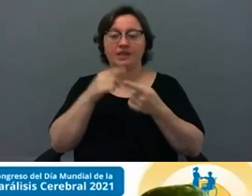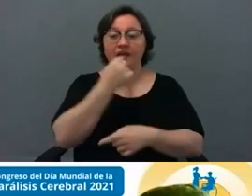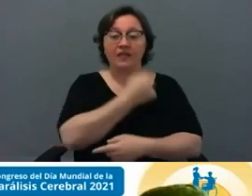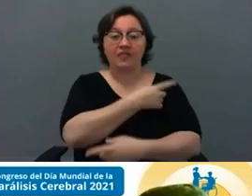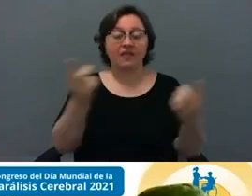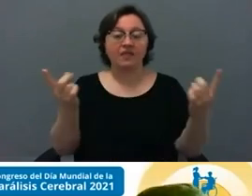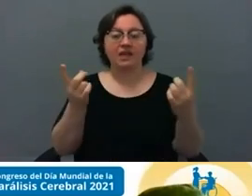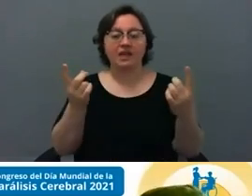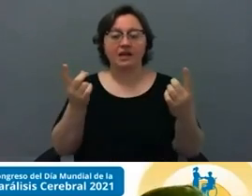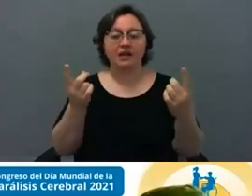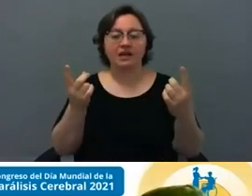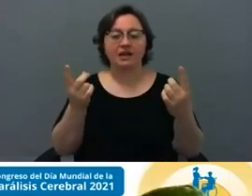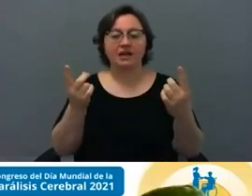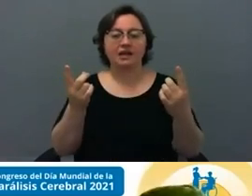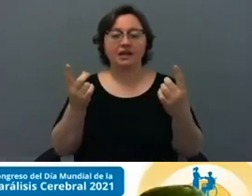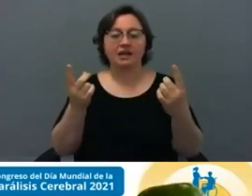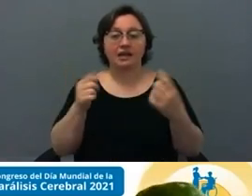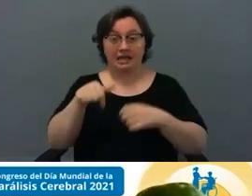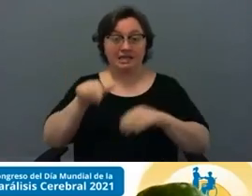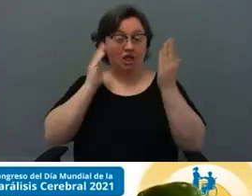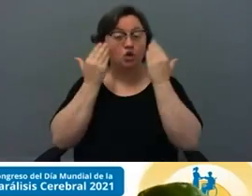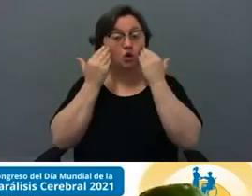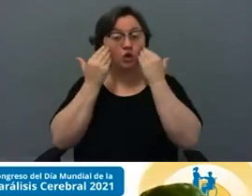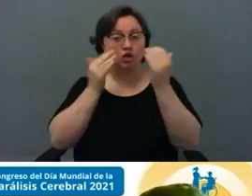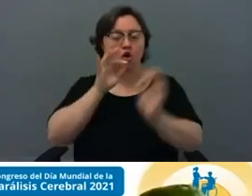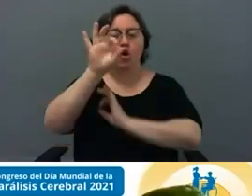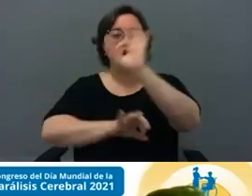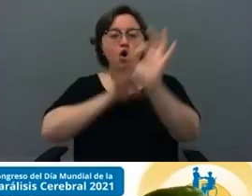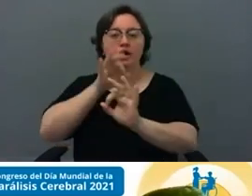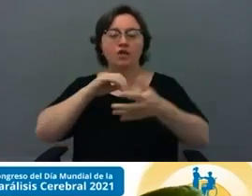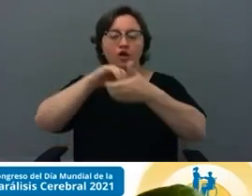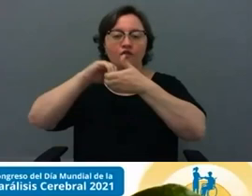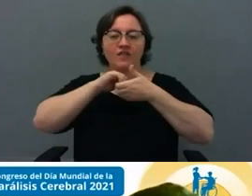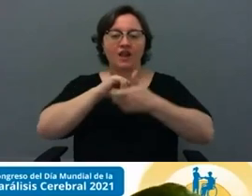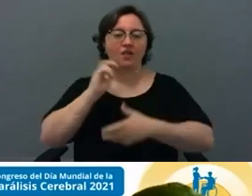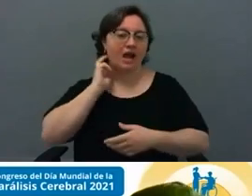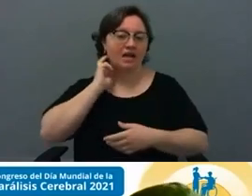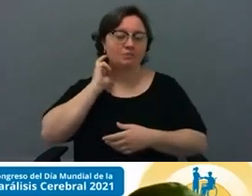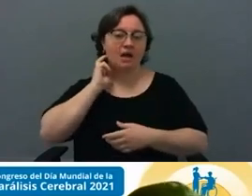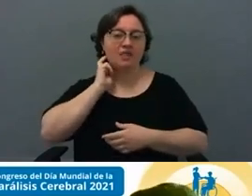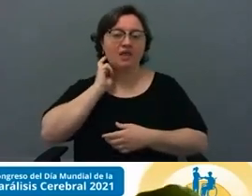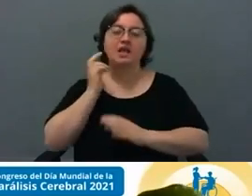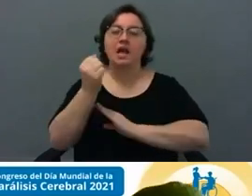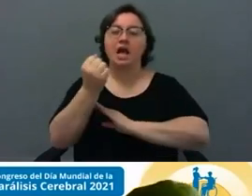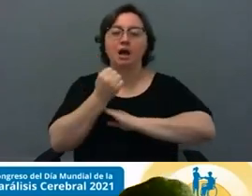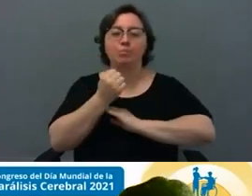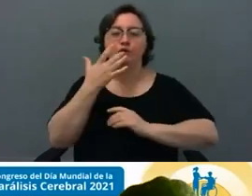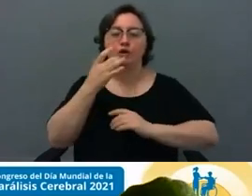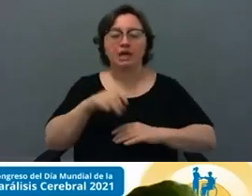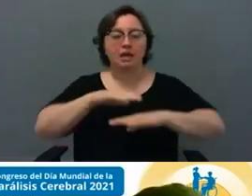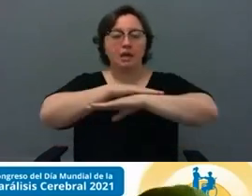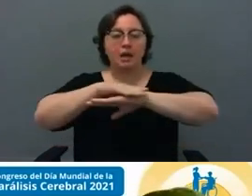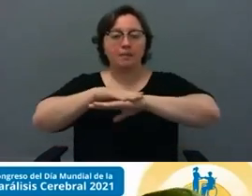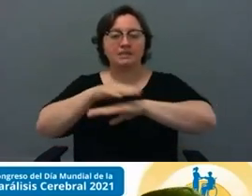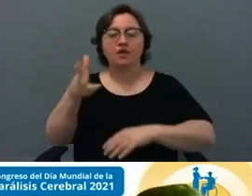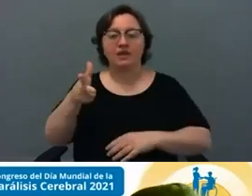deciros que este congreso que organizamos desde Confederación Aspace lo hacemos con el apoyo del Ministerio de